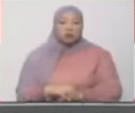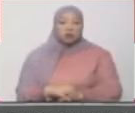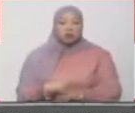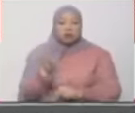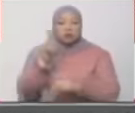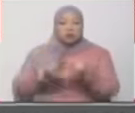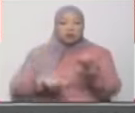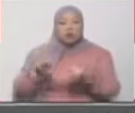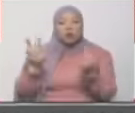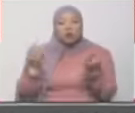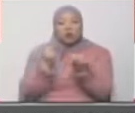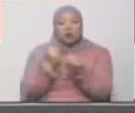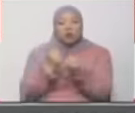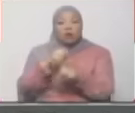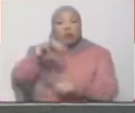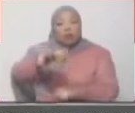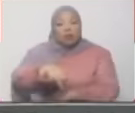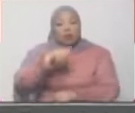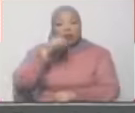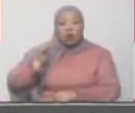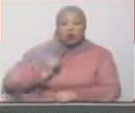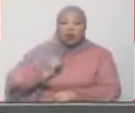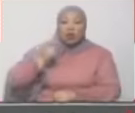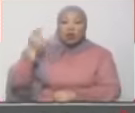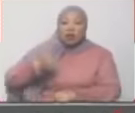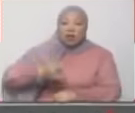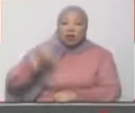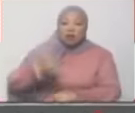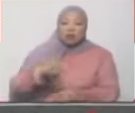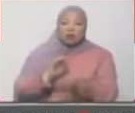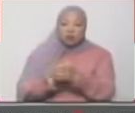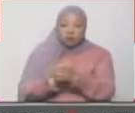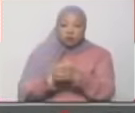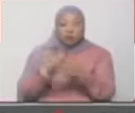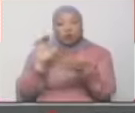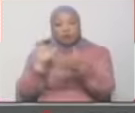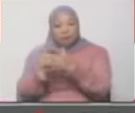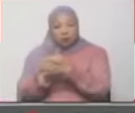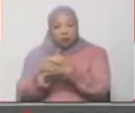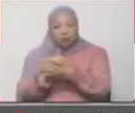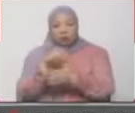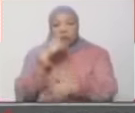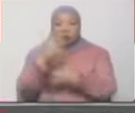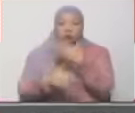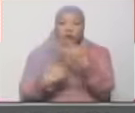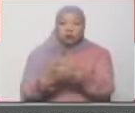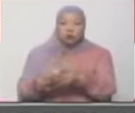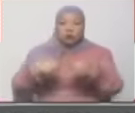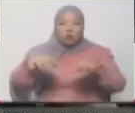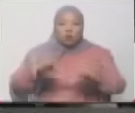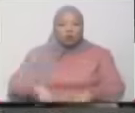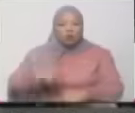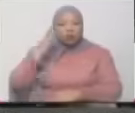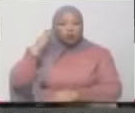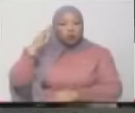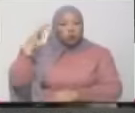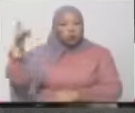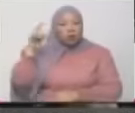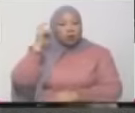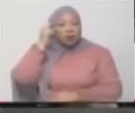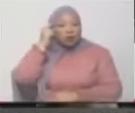un nuevo Estado es la gran tarea nuestra, compañeros y compañeras. Él nos dejó el sueño, la